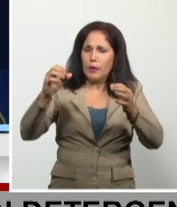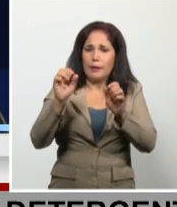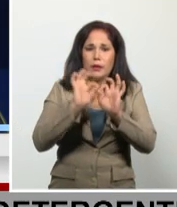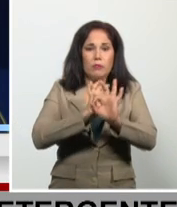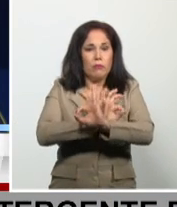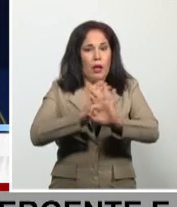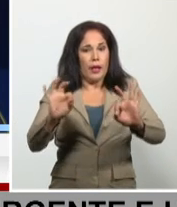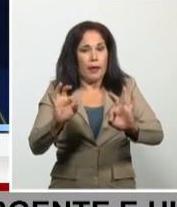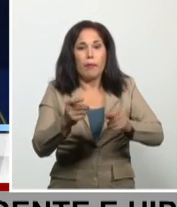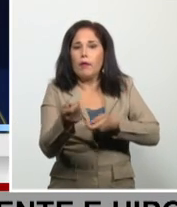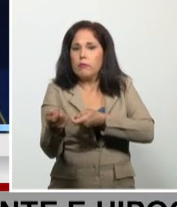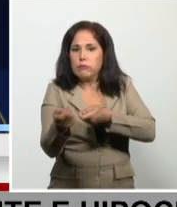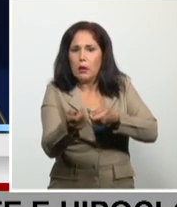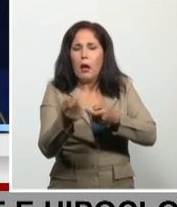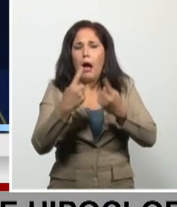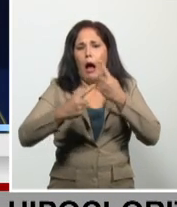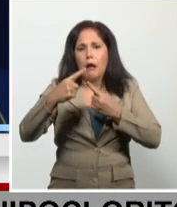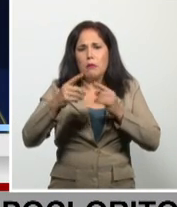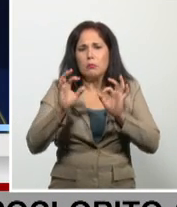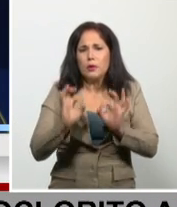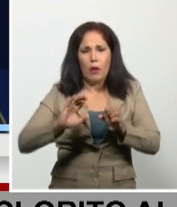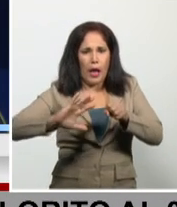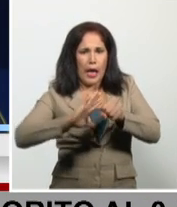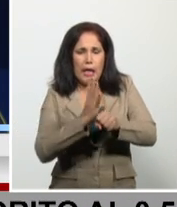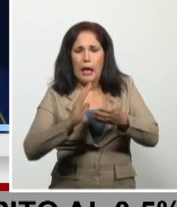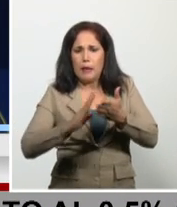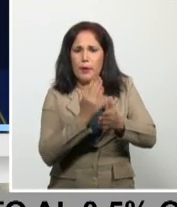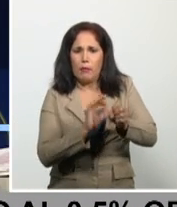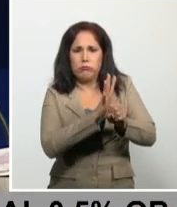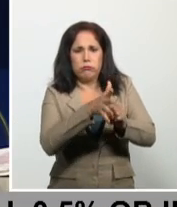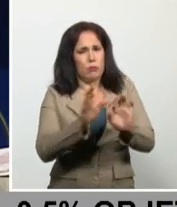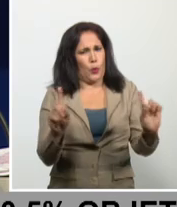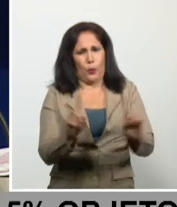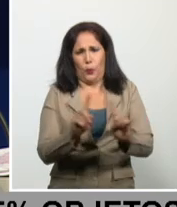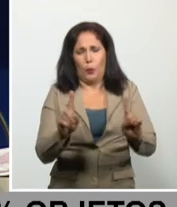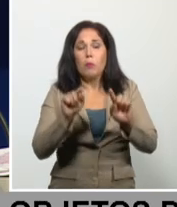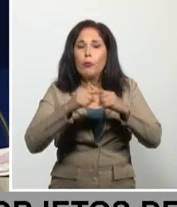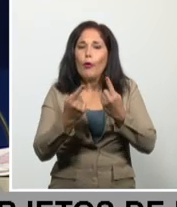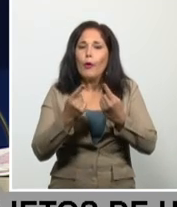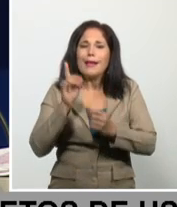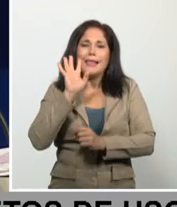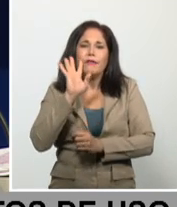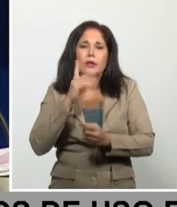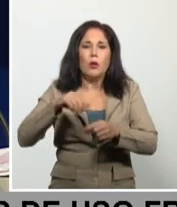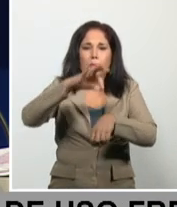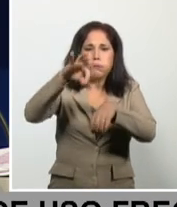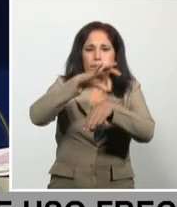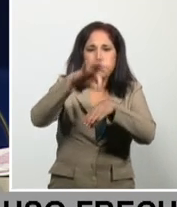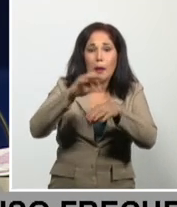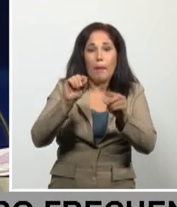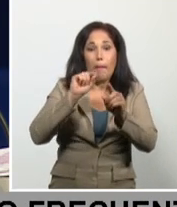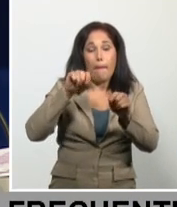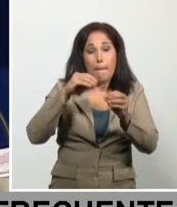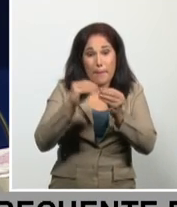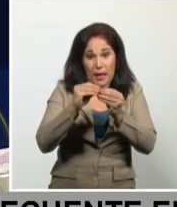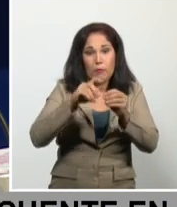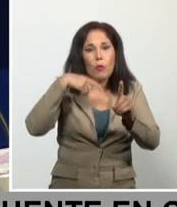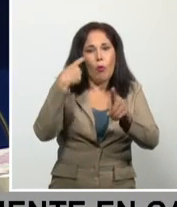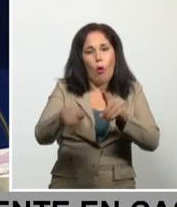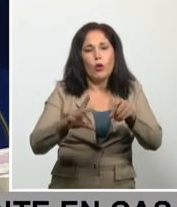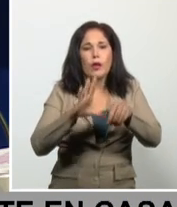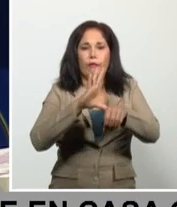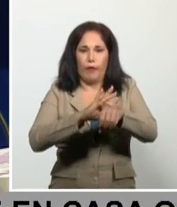de fumigación, pero no precisamente por el COVID, sino por la infestación del mosquito de Aegypti, de lo